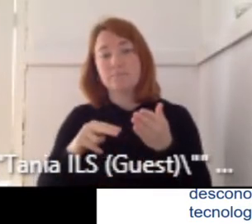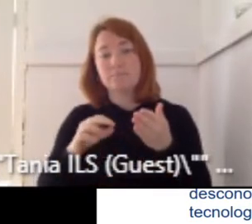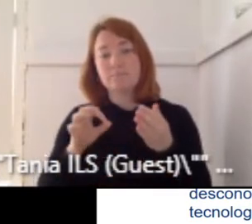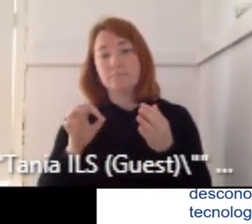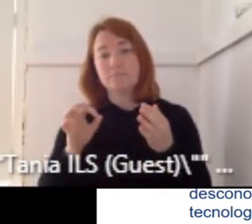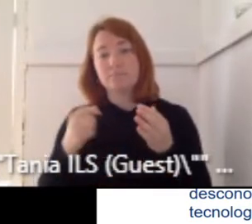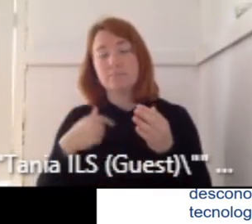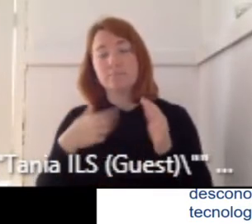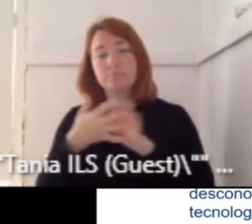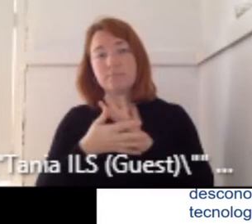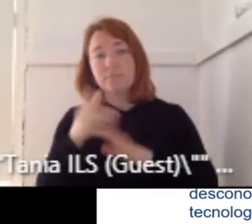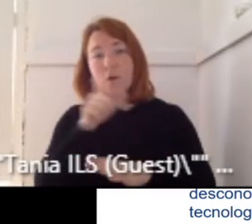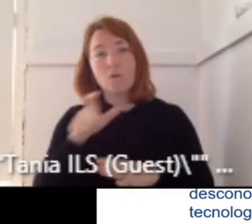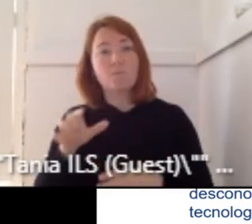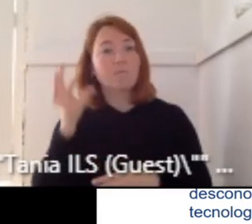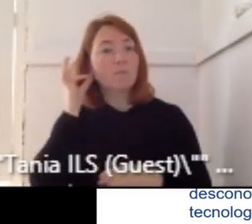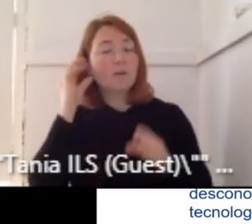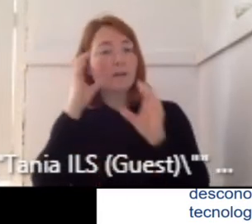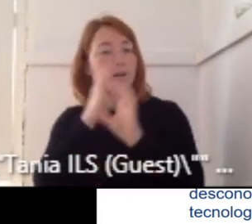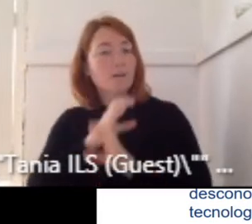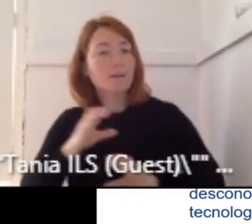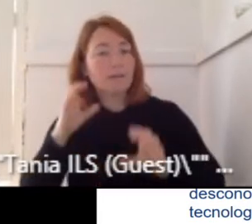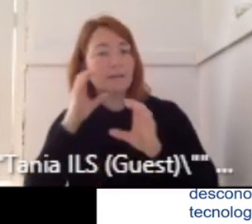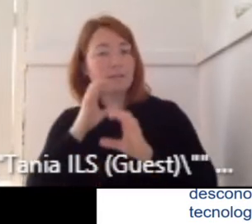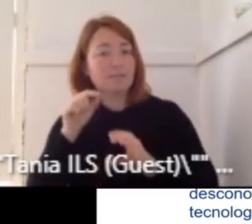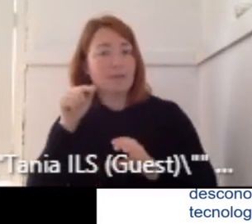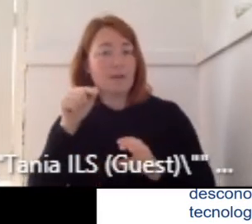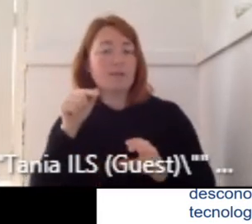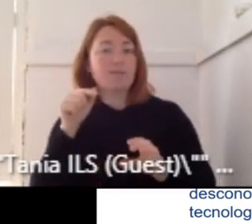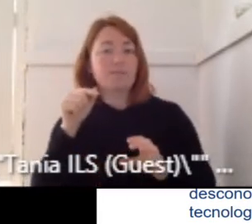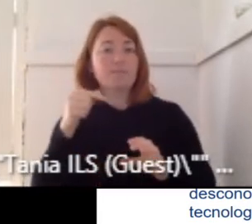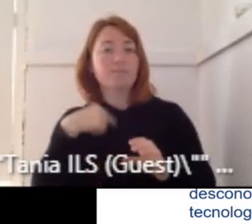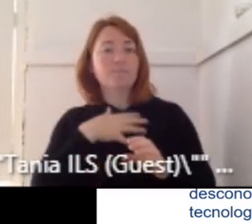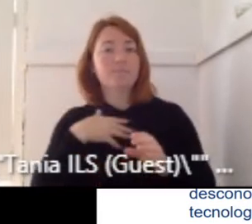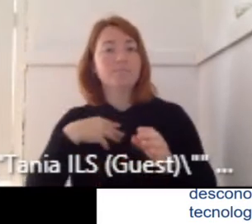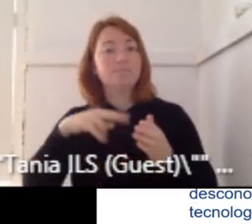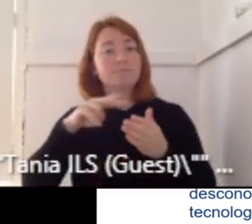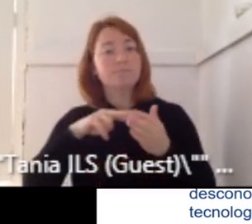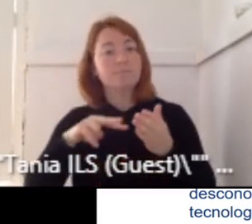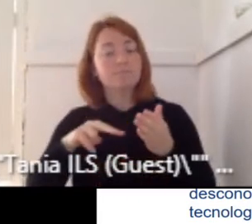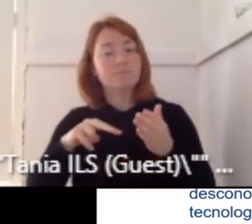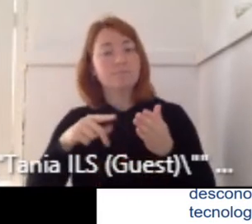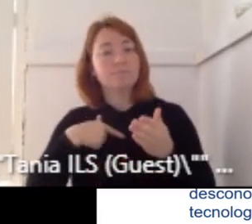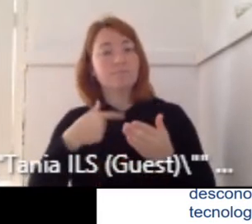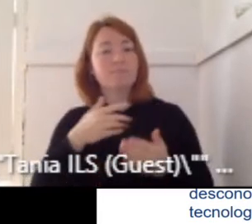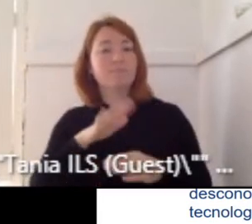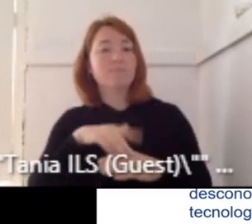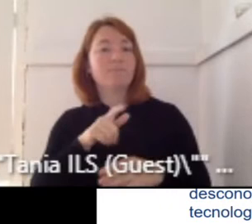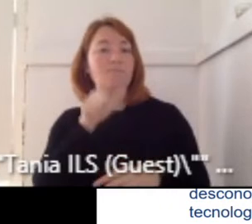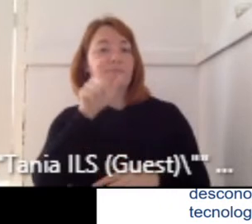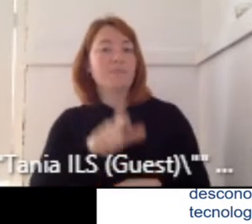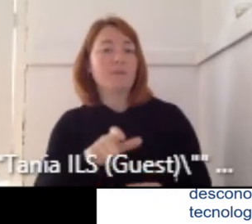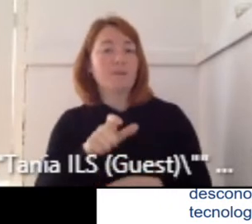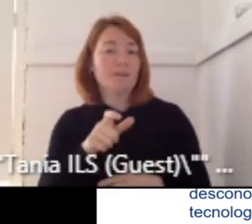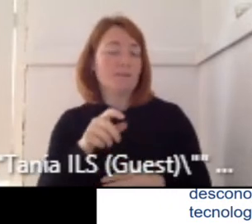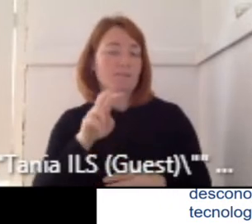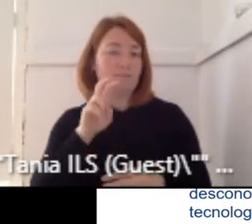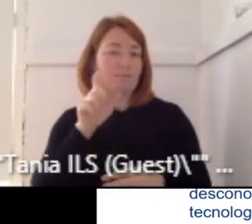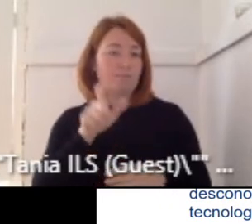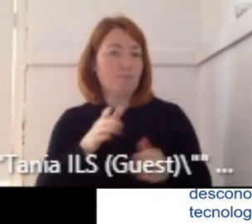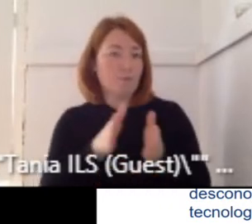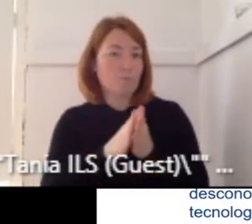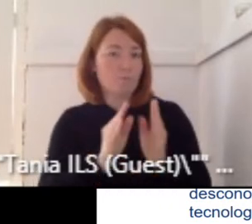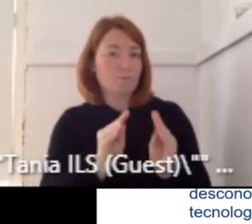habla de científicas o ingenieras en verso, y os voy a leer el que le dedica a Ellen Henrietta Swallow Richards.